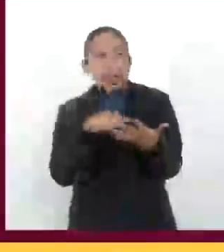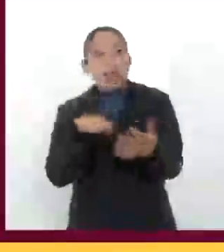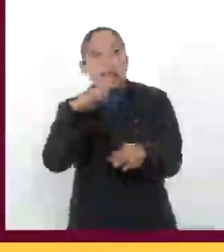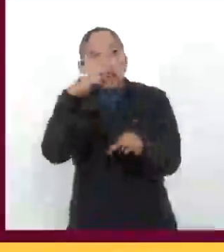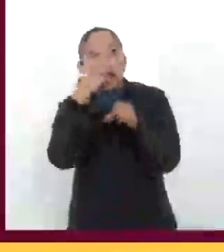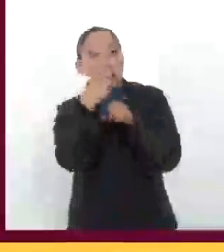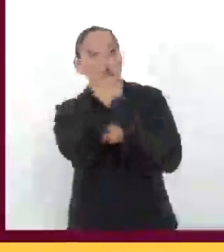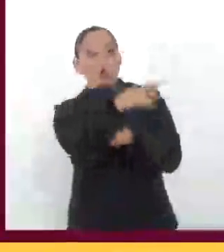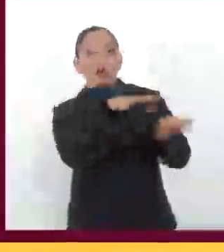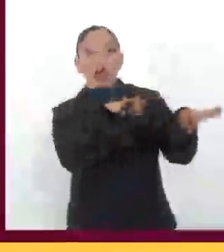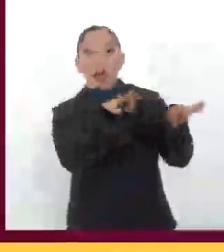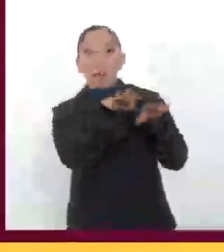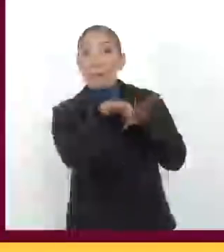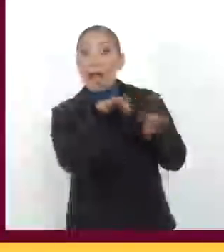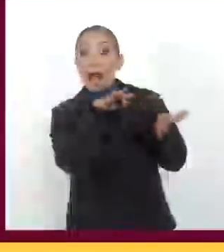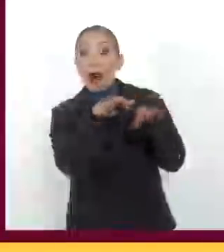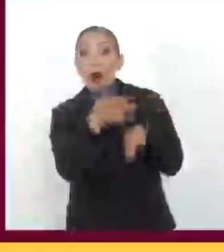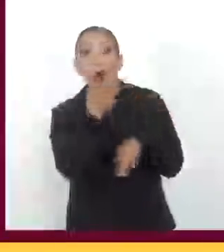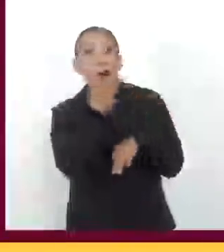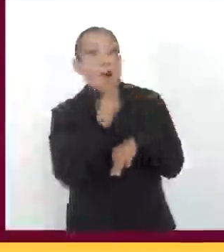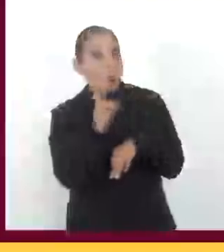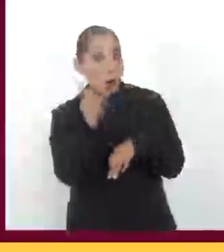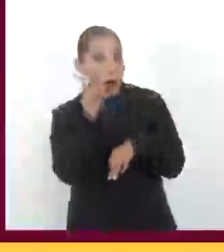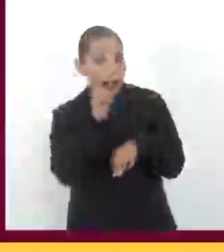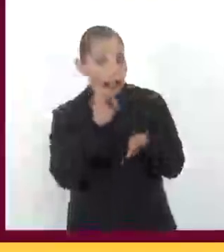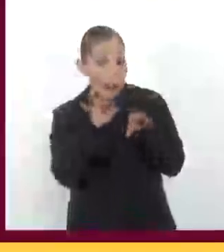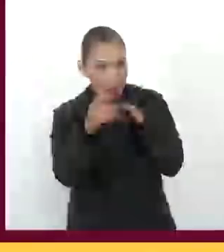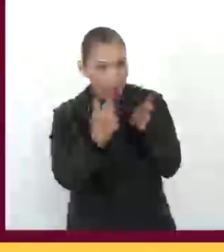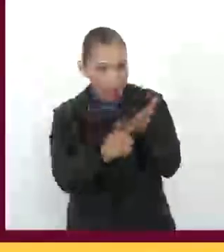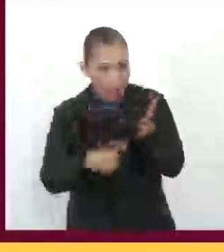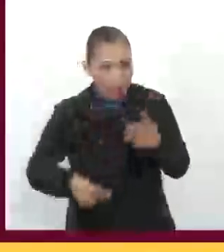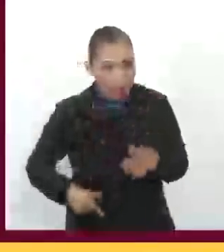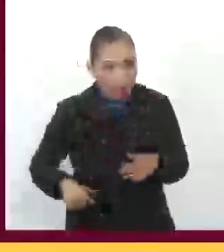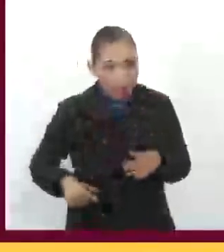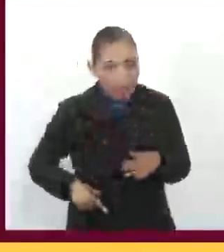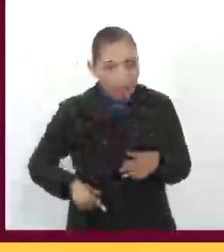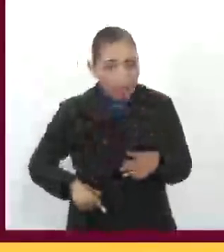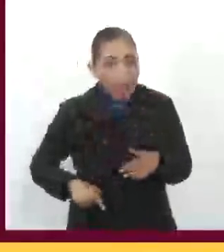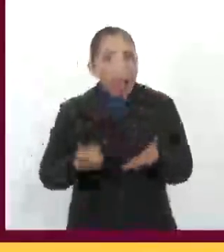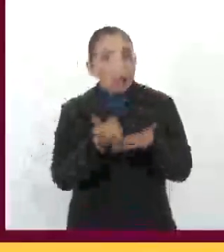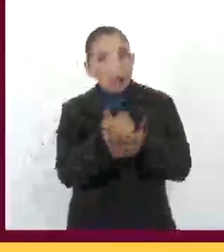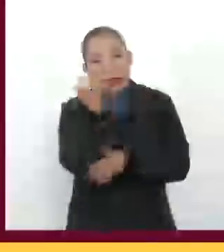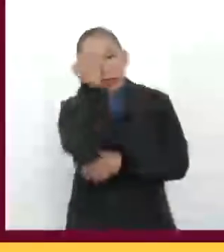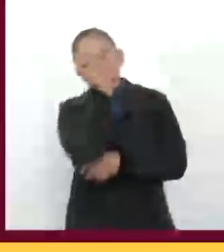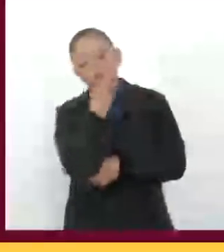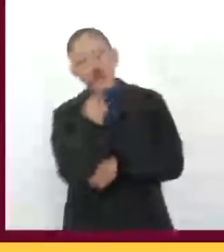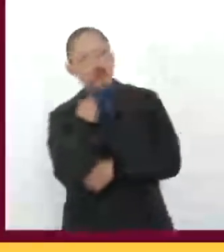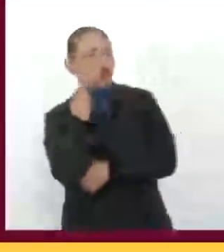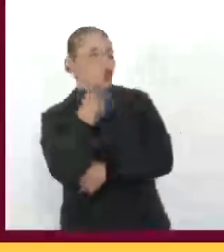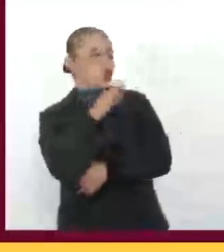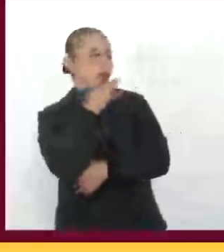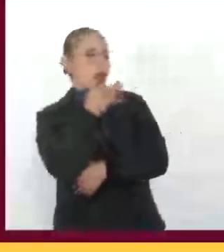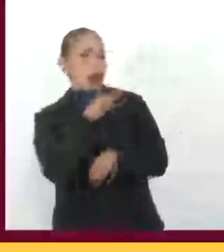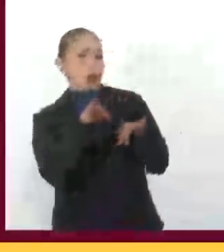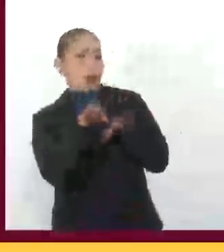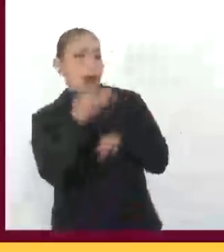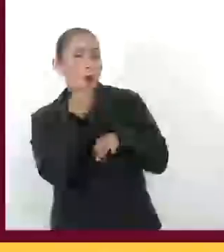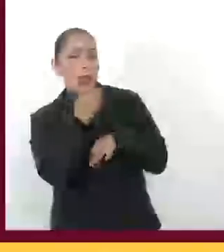las responsabilidades y atribuciones de las y los servidores públicos, les sirven para evaluar su